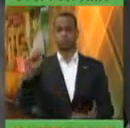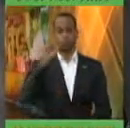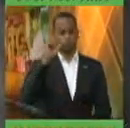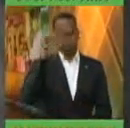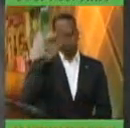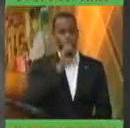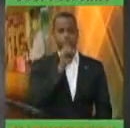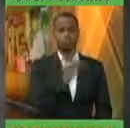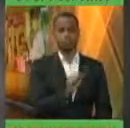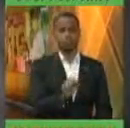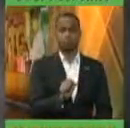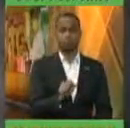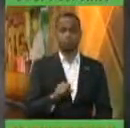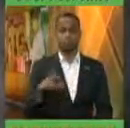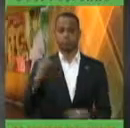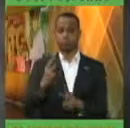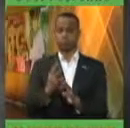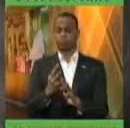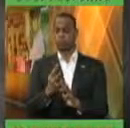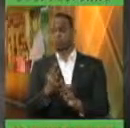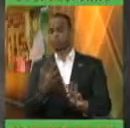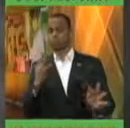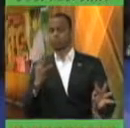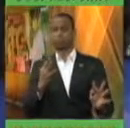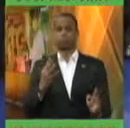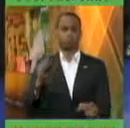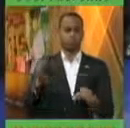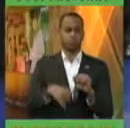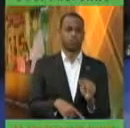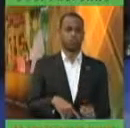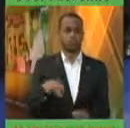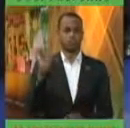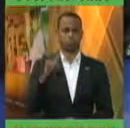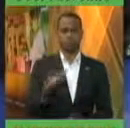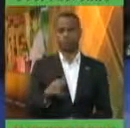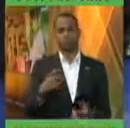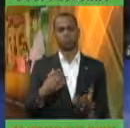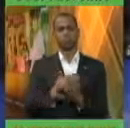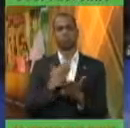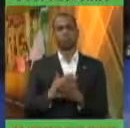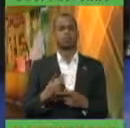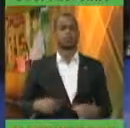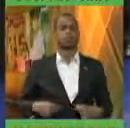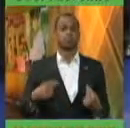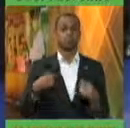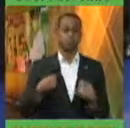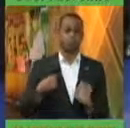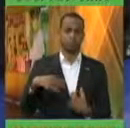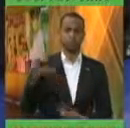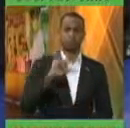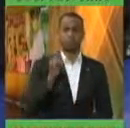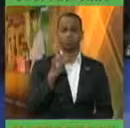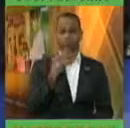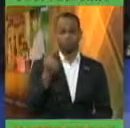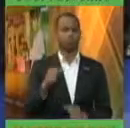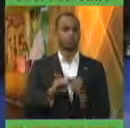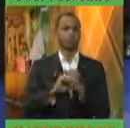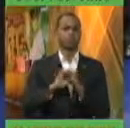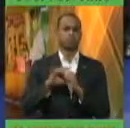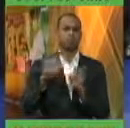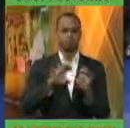mayores que no pueden meterse en una final es un tema de derechos humanos pero además de la mejor publicidad